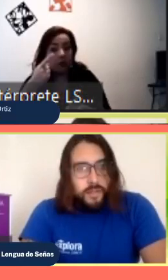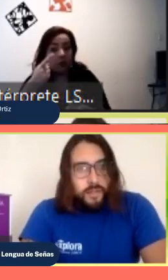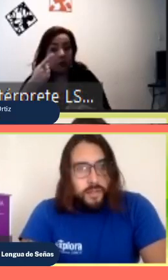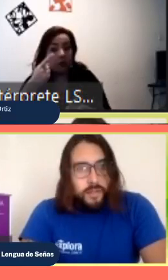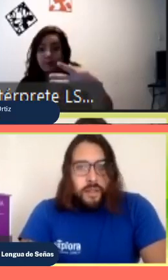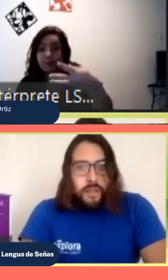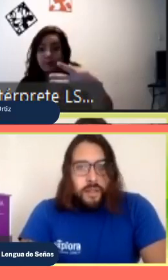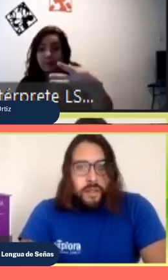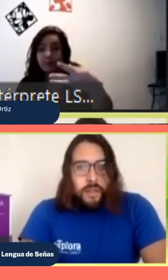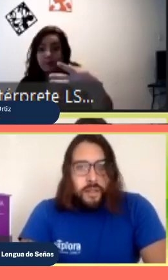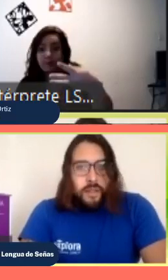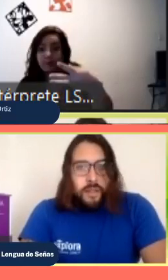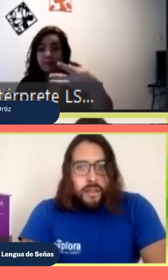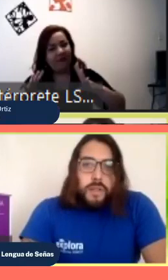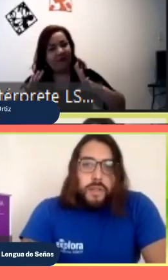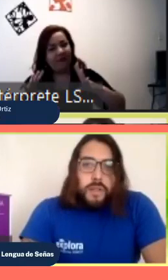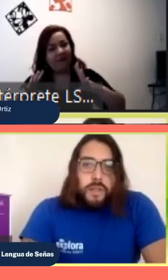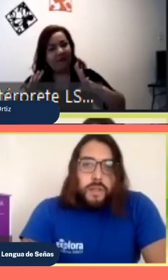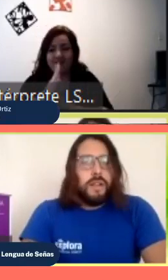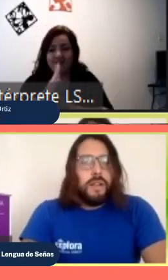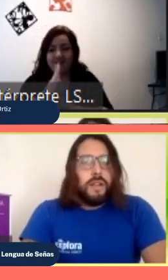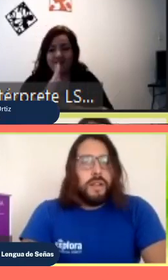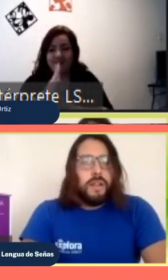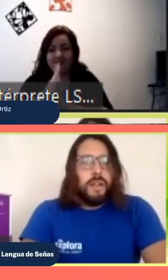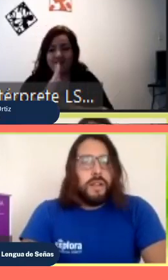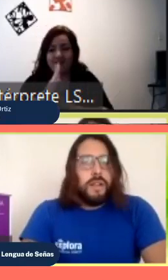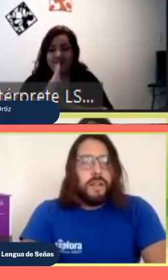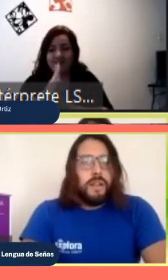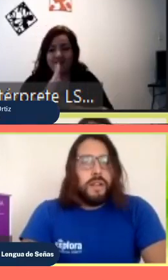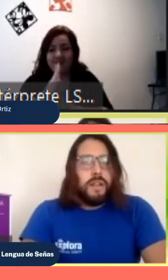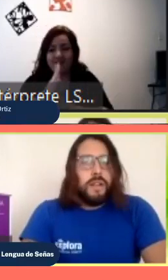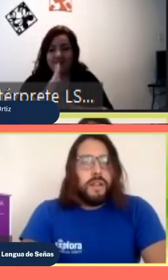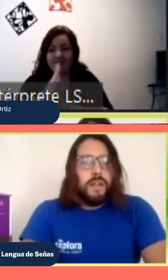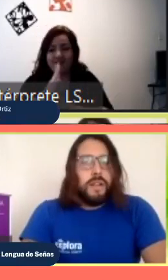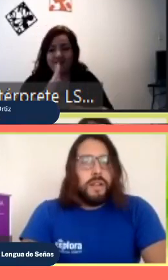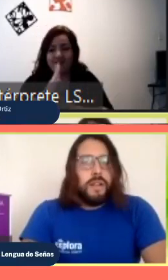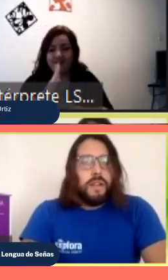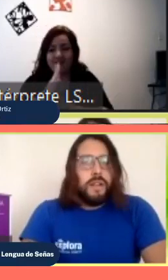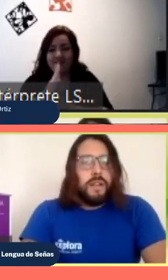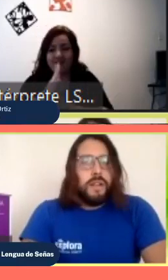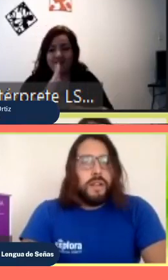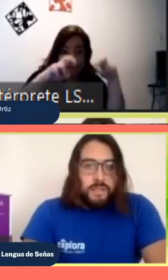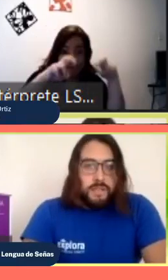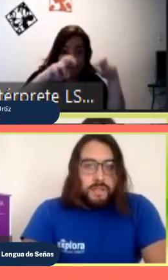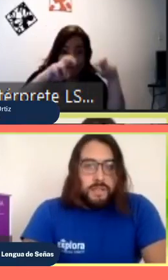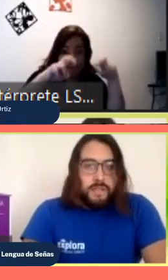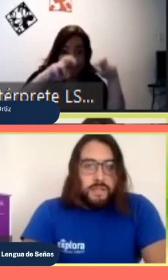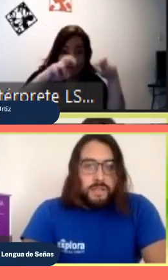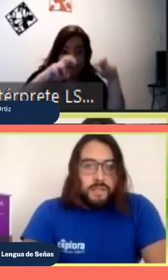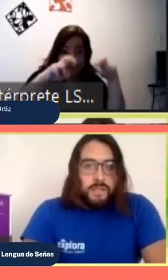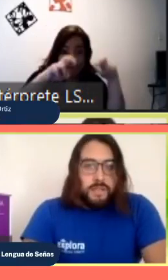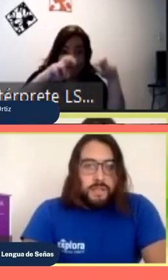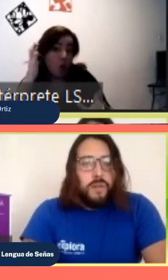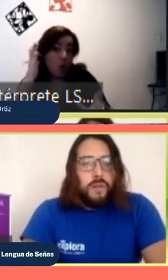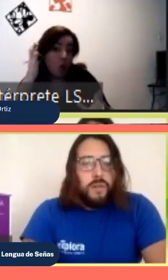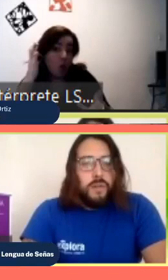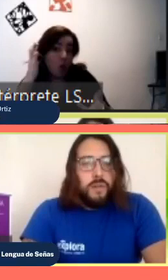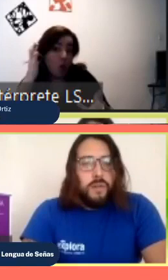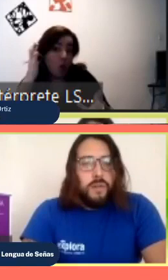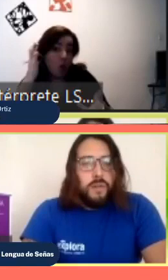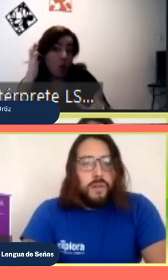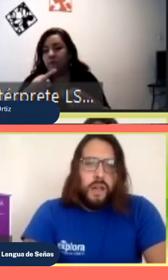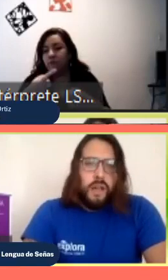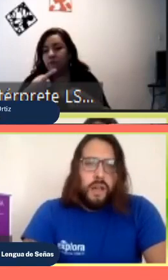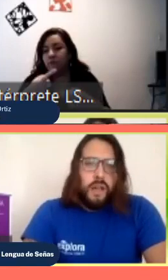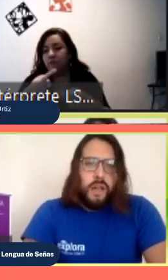Abierta, la cual tiene por objetivo fortalecer el vínculo entre investigadores, investigadoras, divulgadores y divulgadoras con la sociedad,